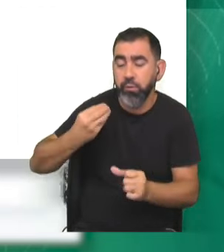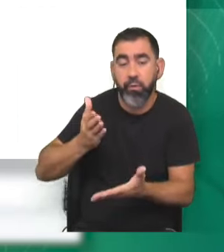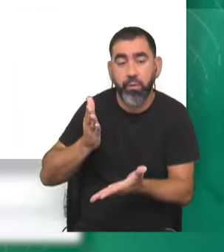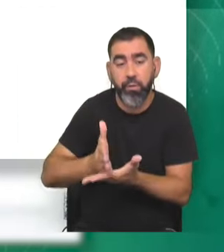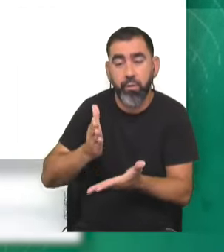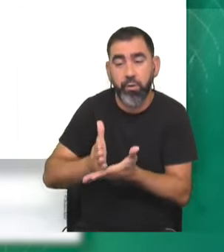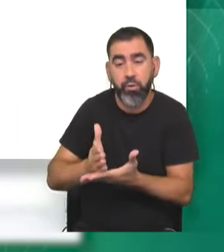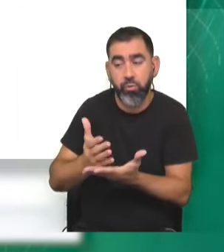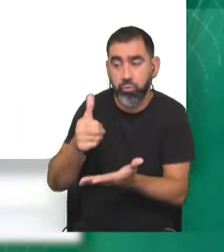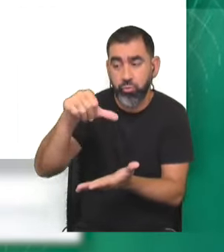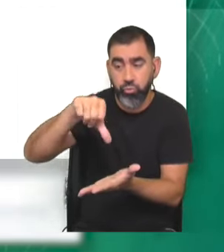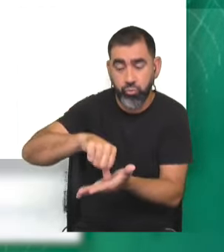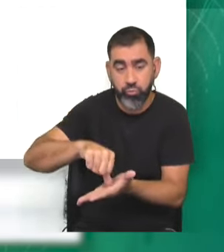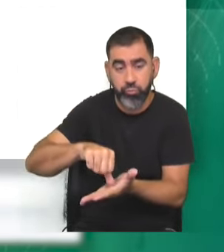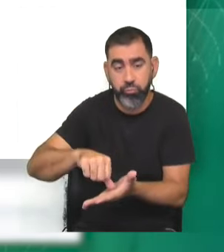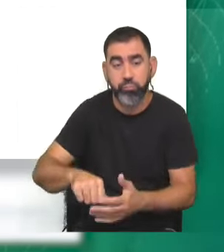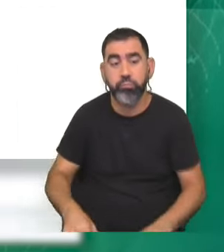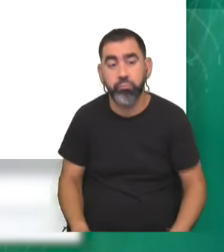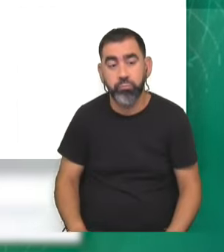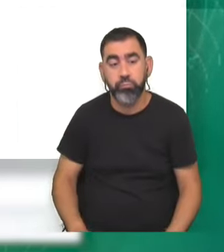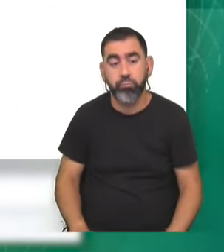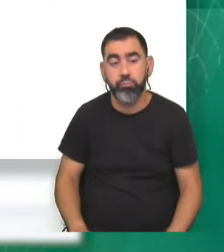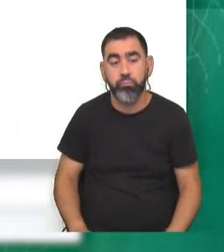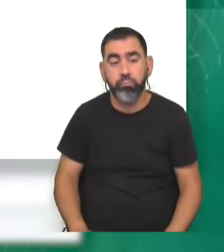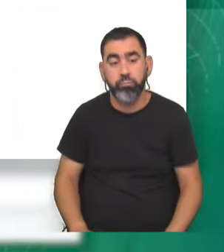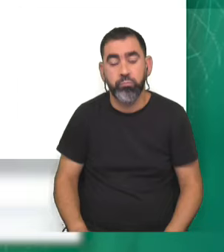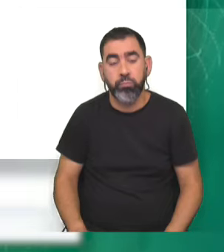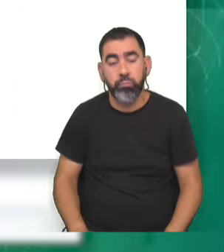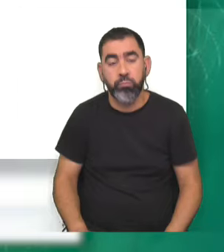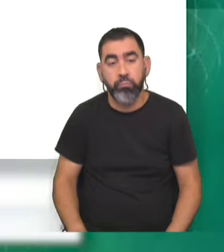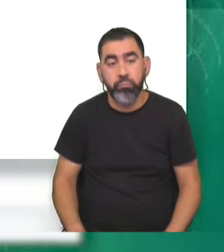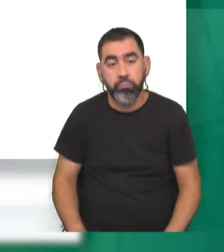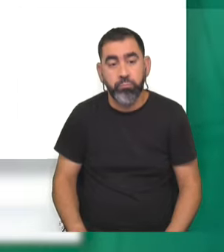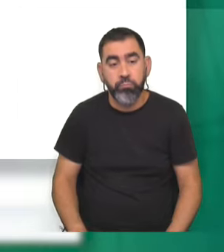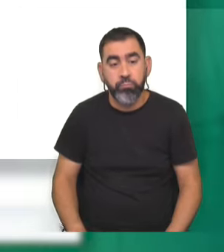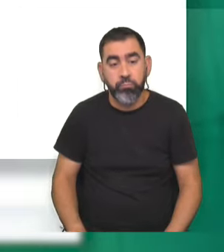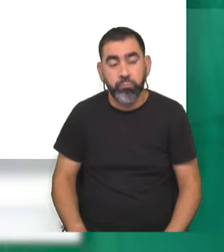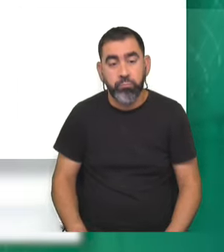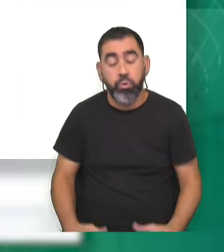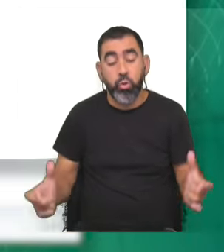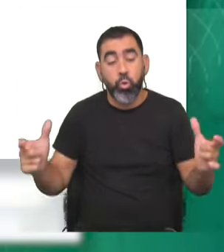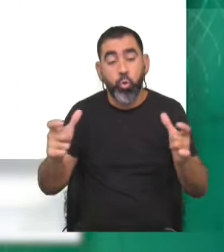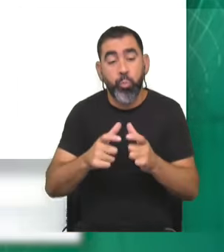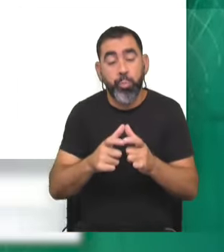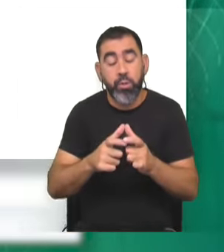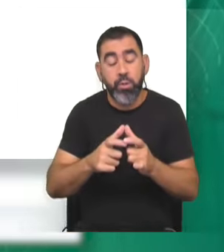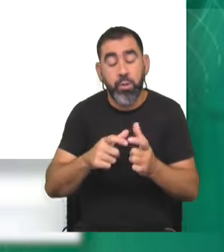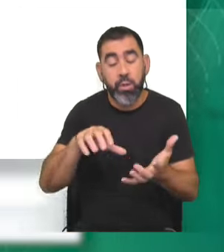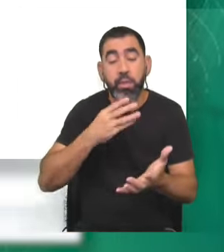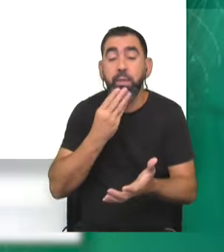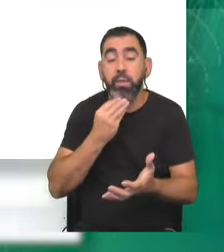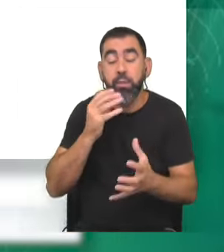derecho a existir eh indica este comunicado de la e del comité central